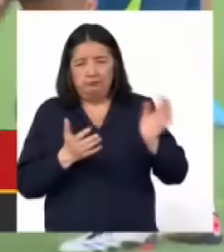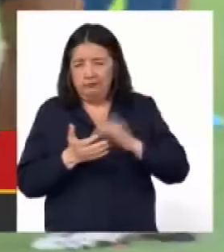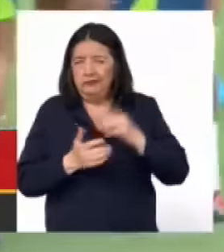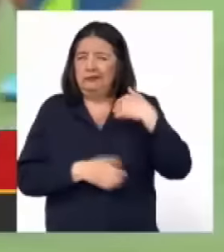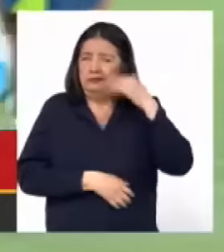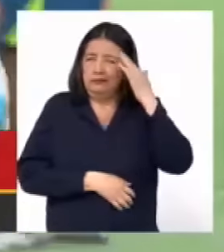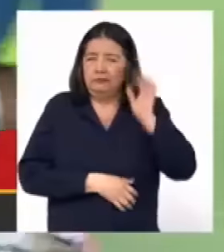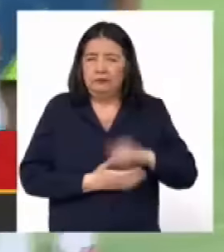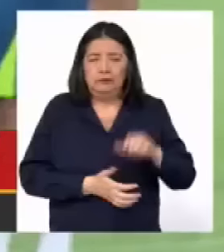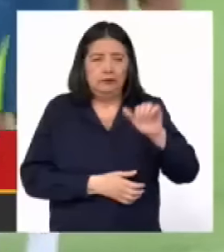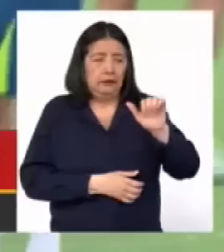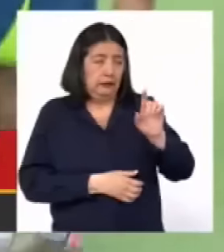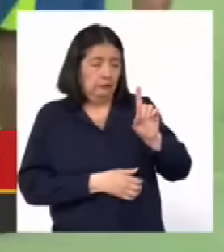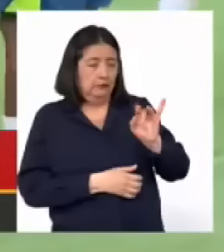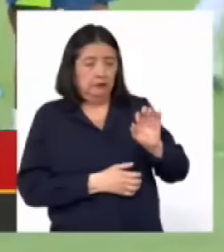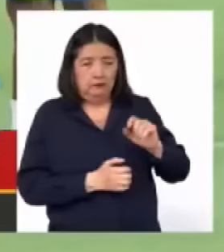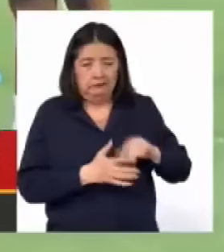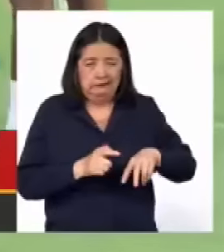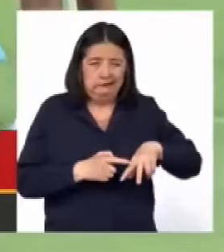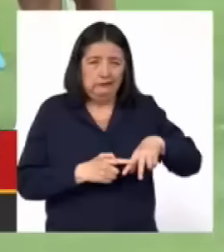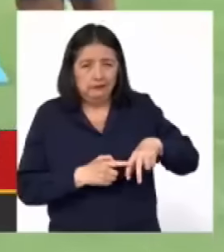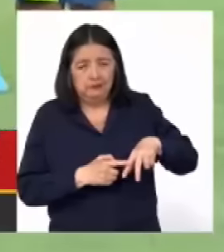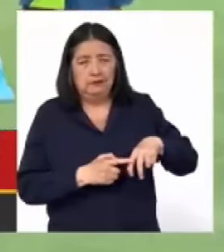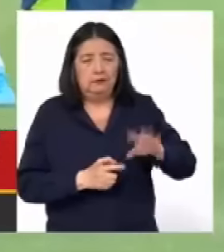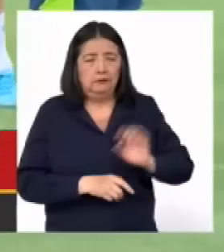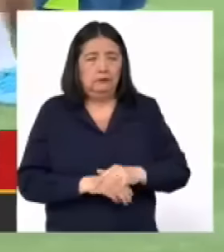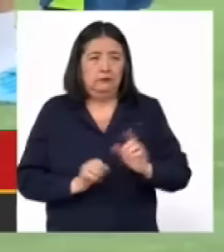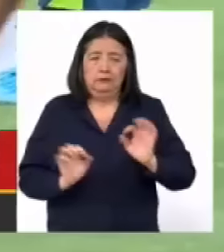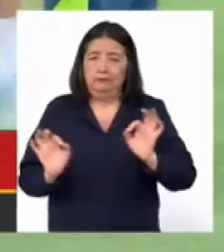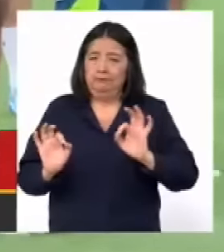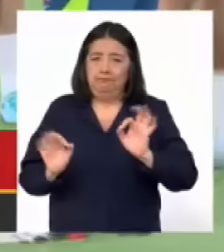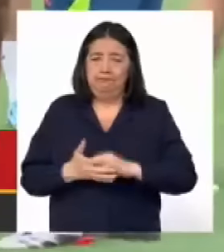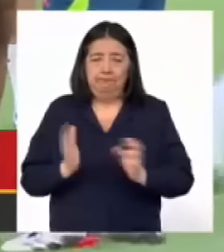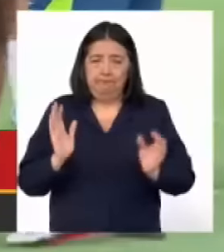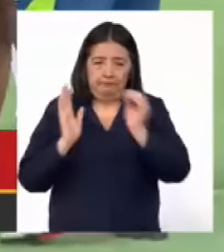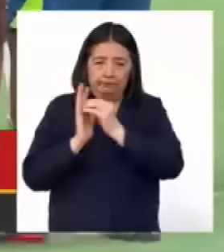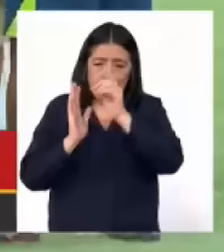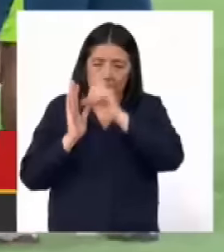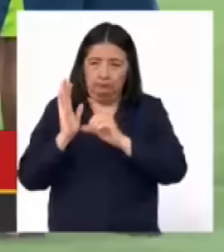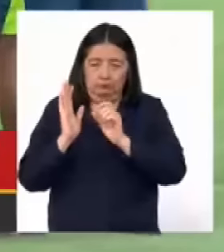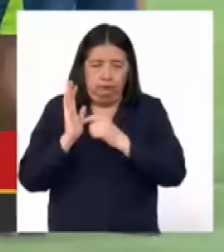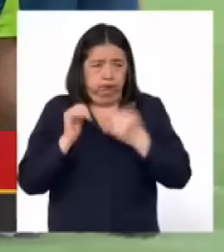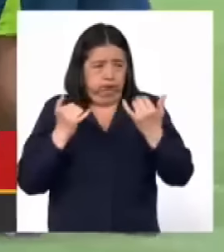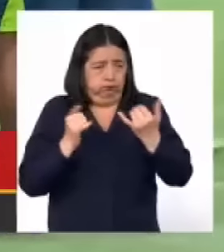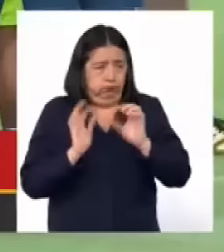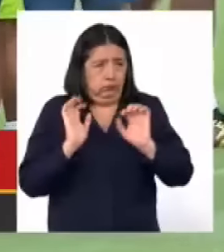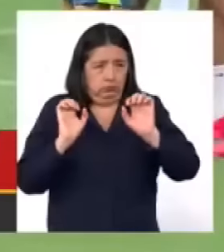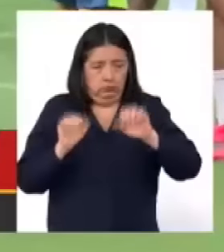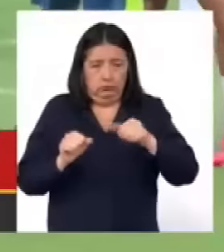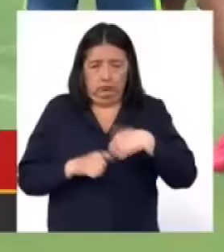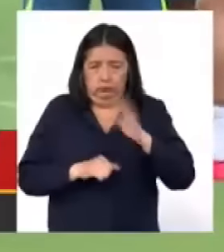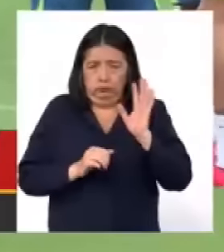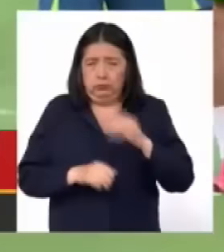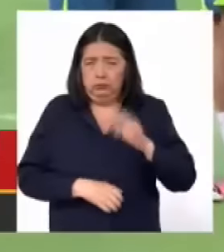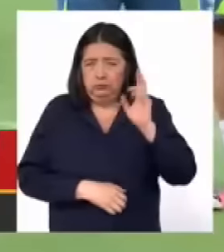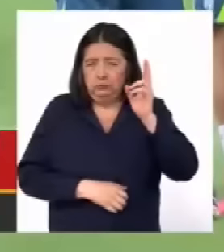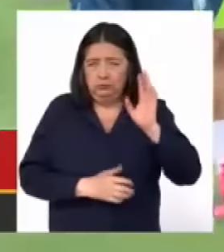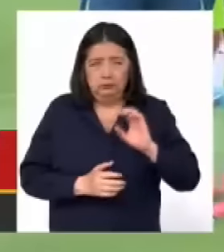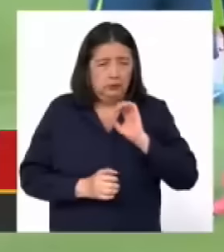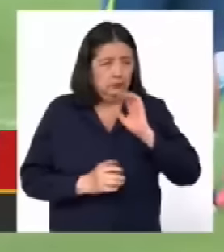previsible por el tema de Advíncula, que por ejemplo estaba sentido y no fue considerado. Ahora sí, cuando Fossati se